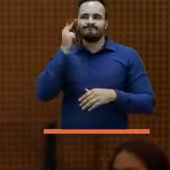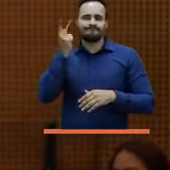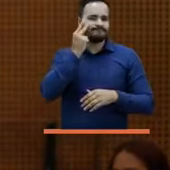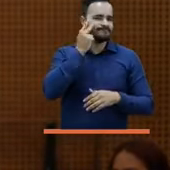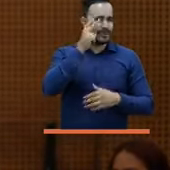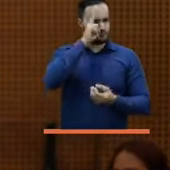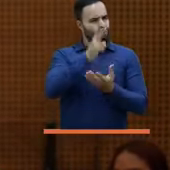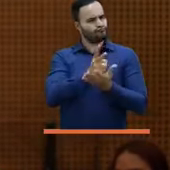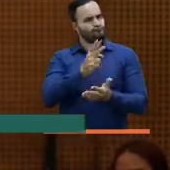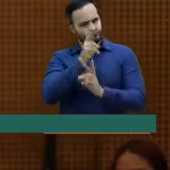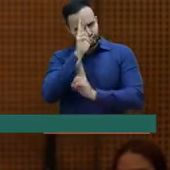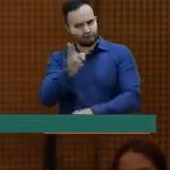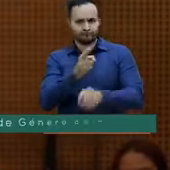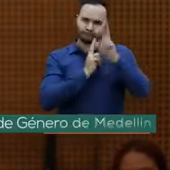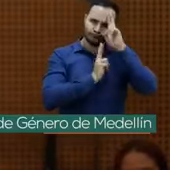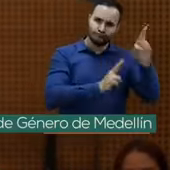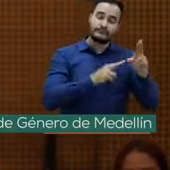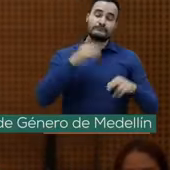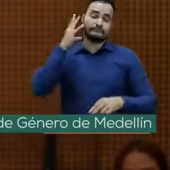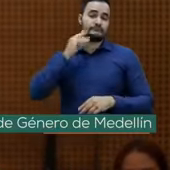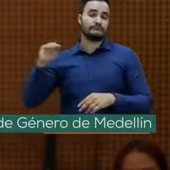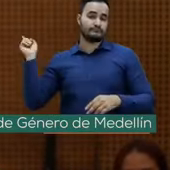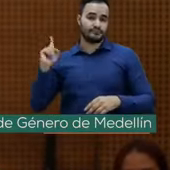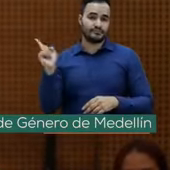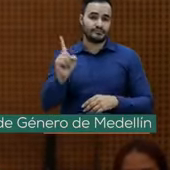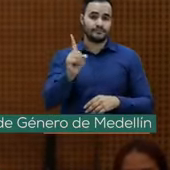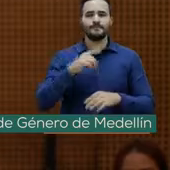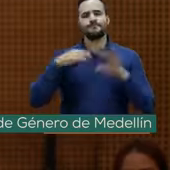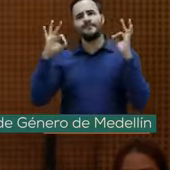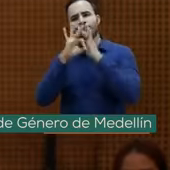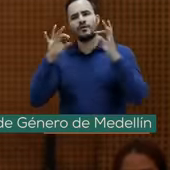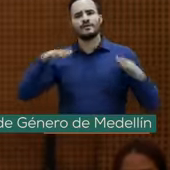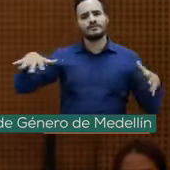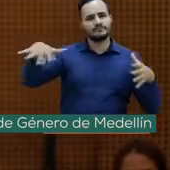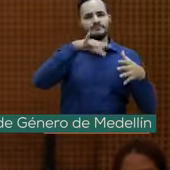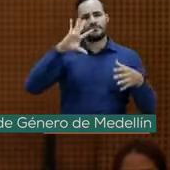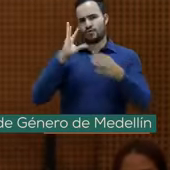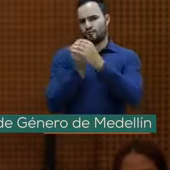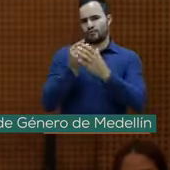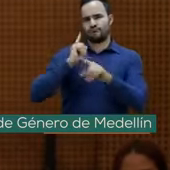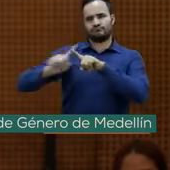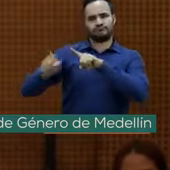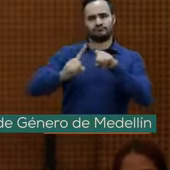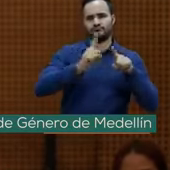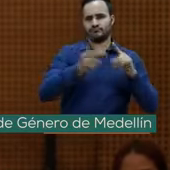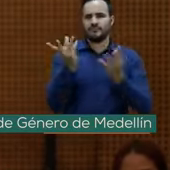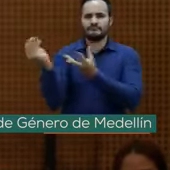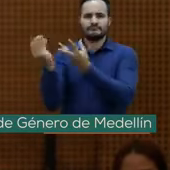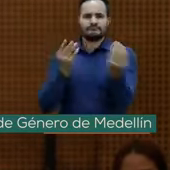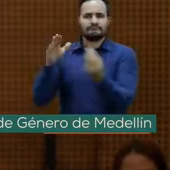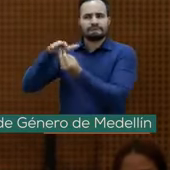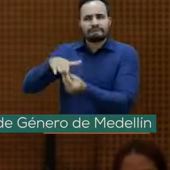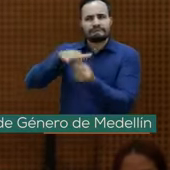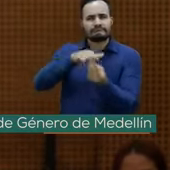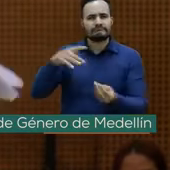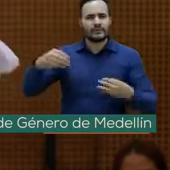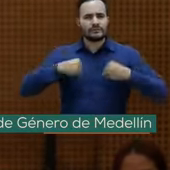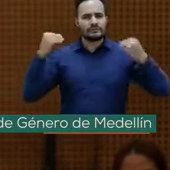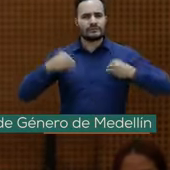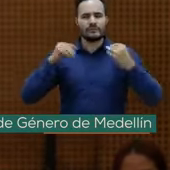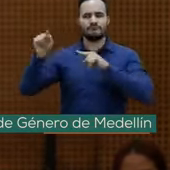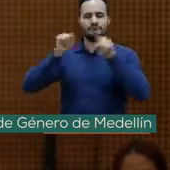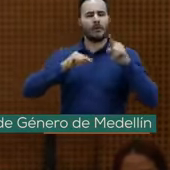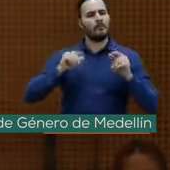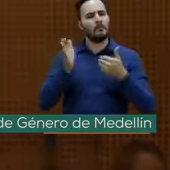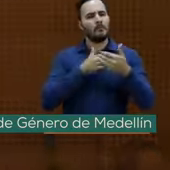xunta la diversidad y poder tener enfoques y enfoques incluyentes alrededor de poblaciones vulnerables y demás cuéntanos por